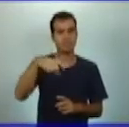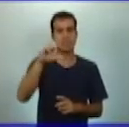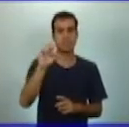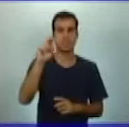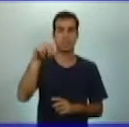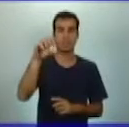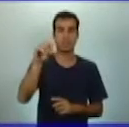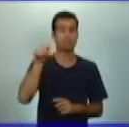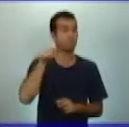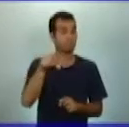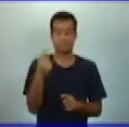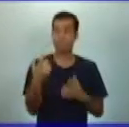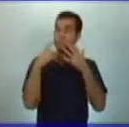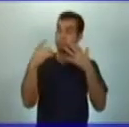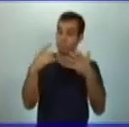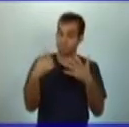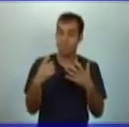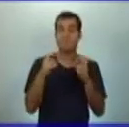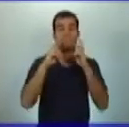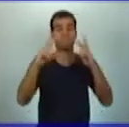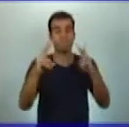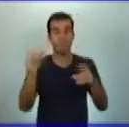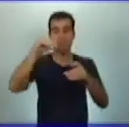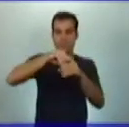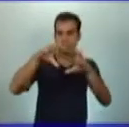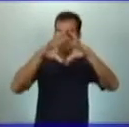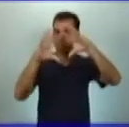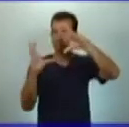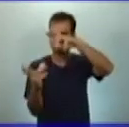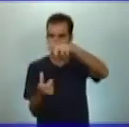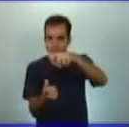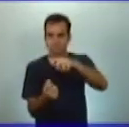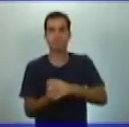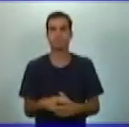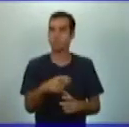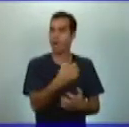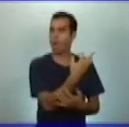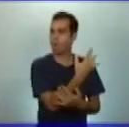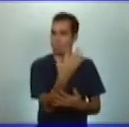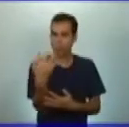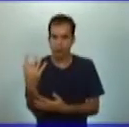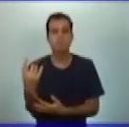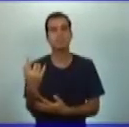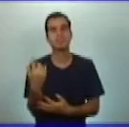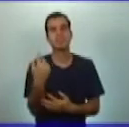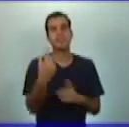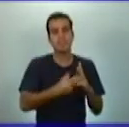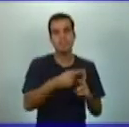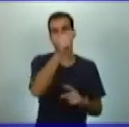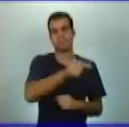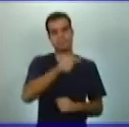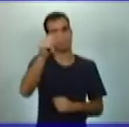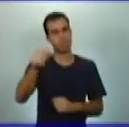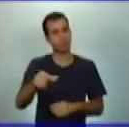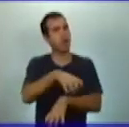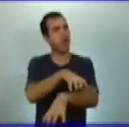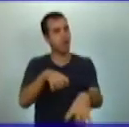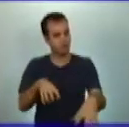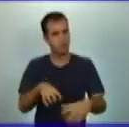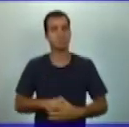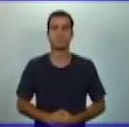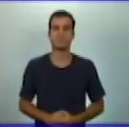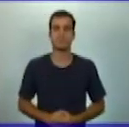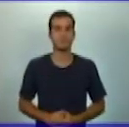vida en la Tierra, tanto para los animales, las plantas y para los seres humanos. Pero quiero recordarles que